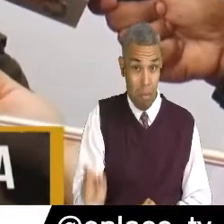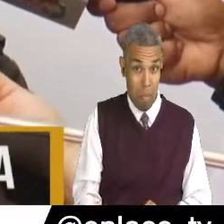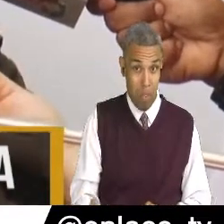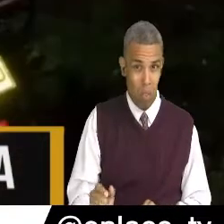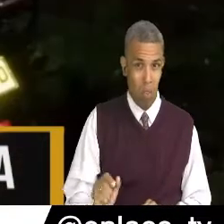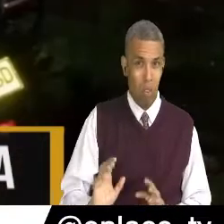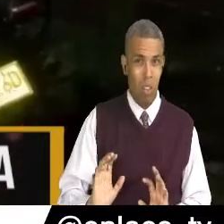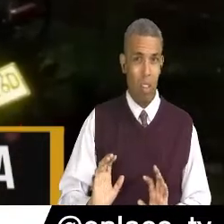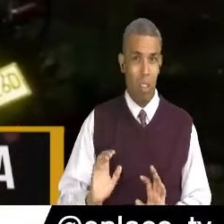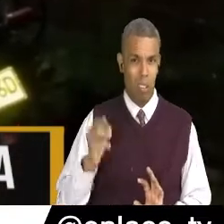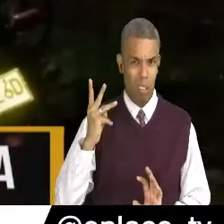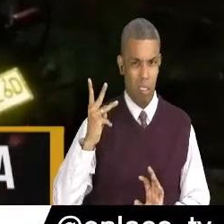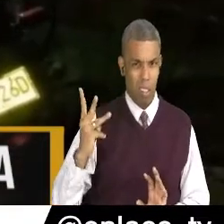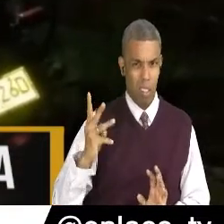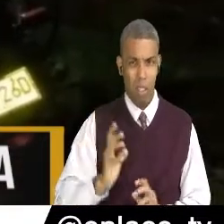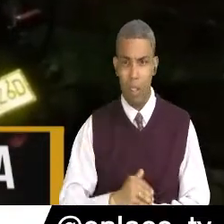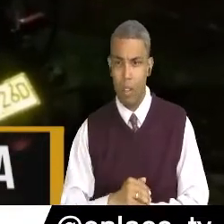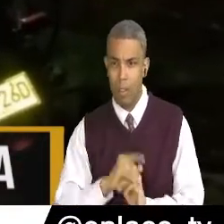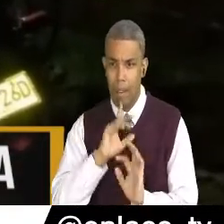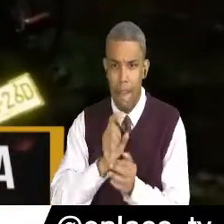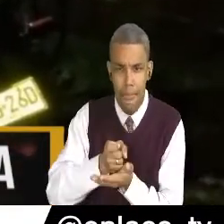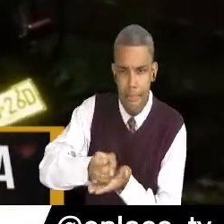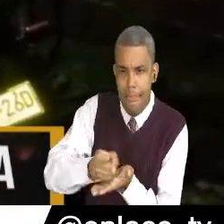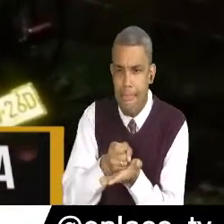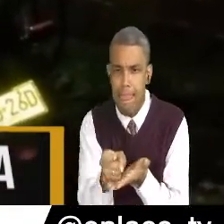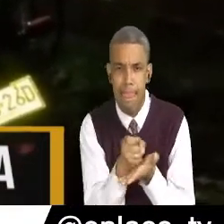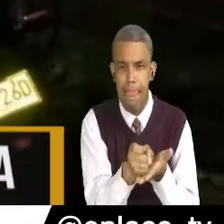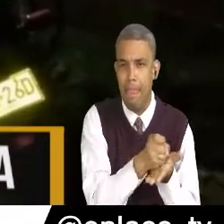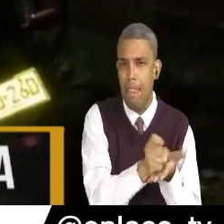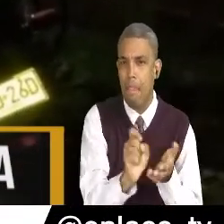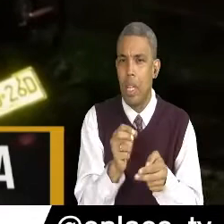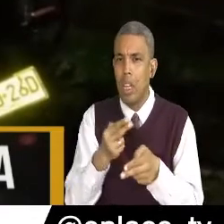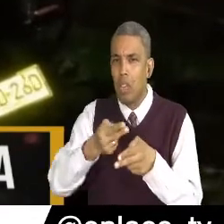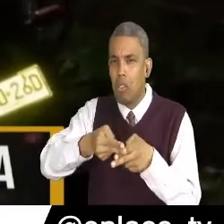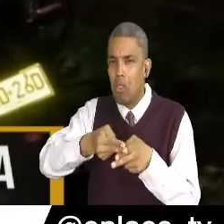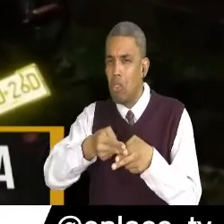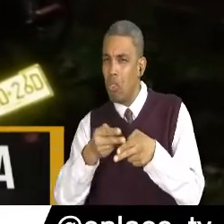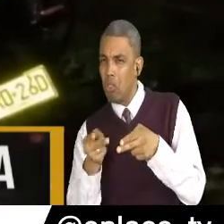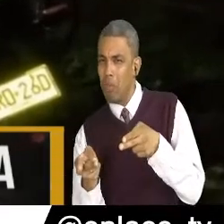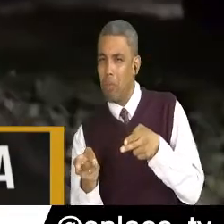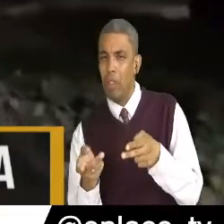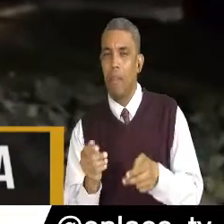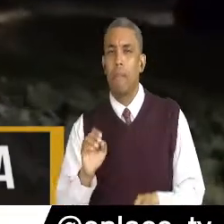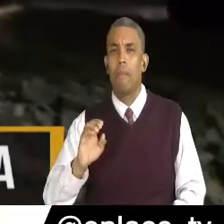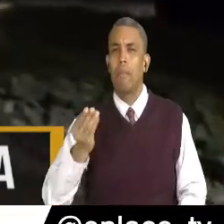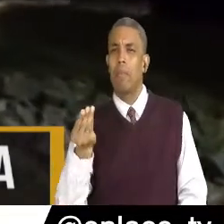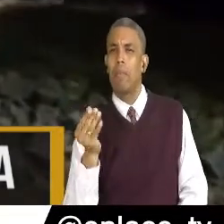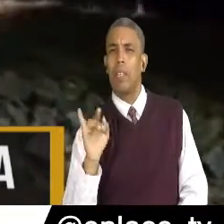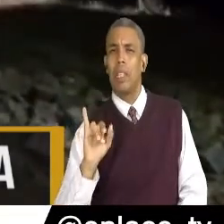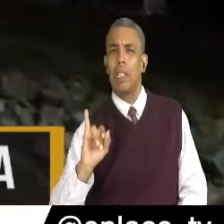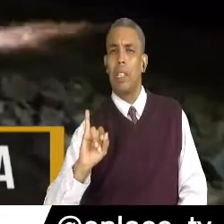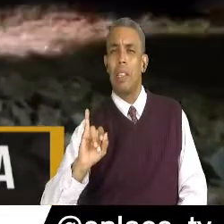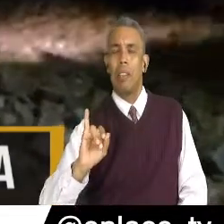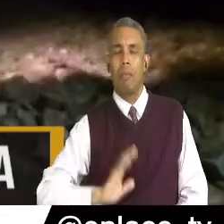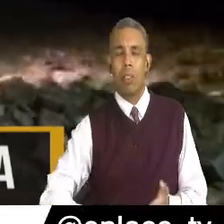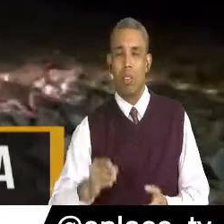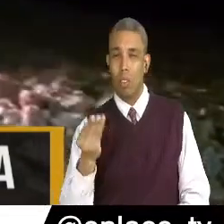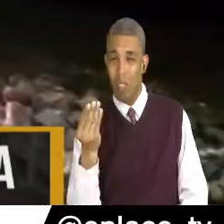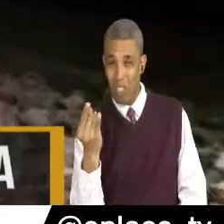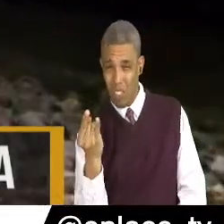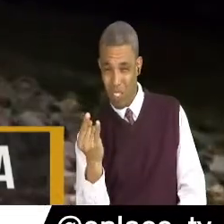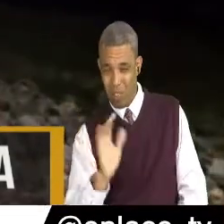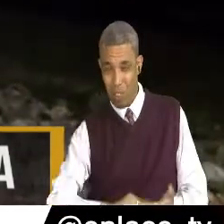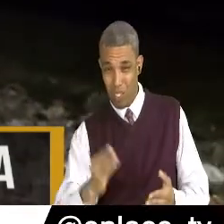un tercer agente que está generando esta situación con un alias al parecer de Quicho. Entonces estamos ahí ya con un